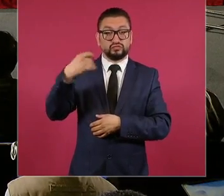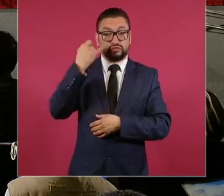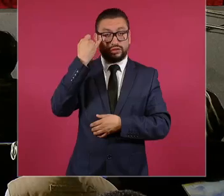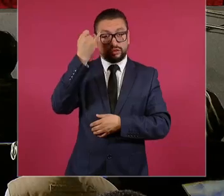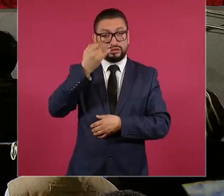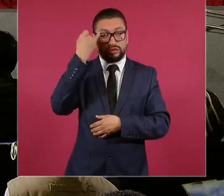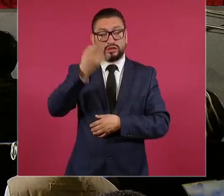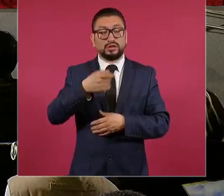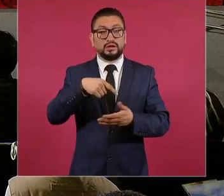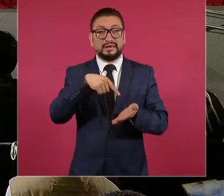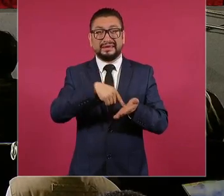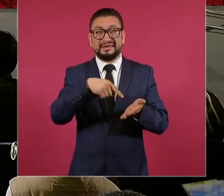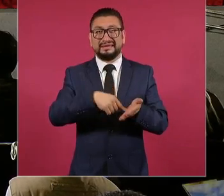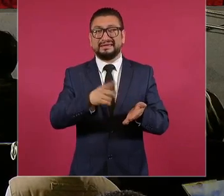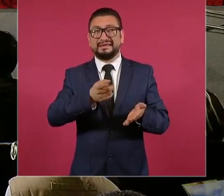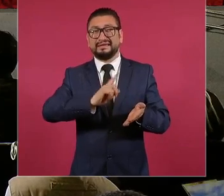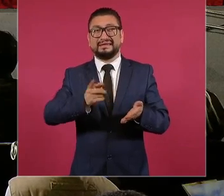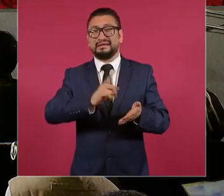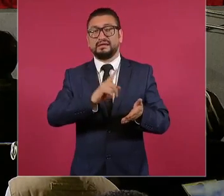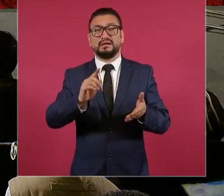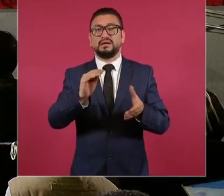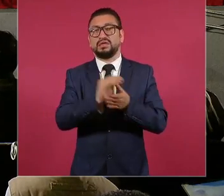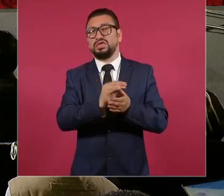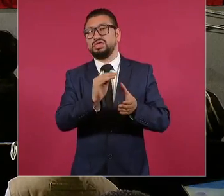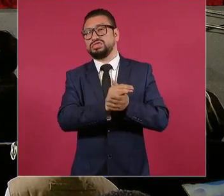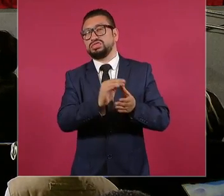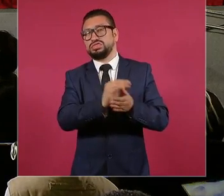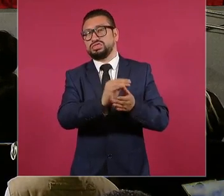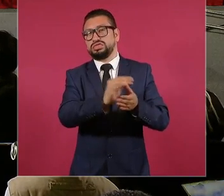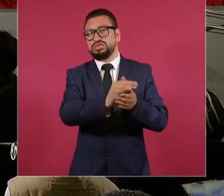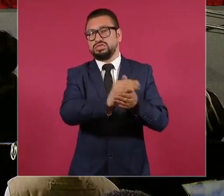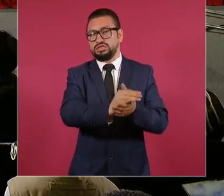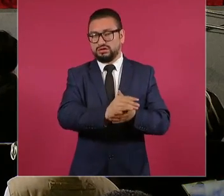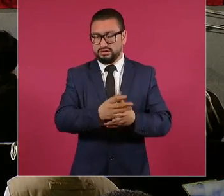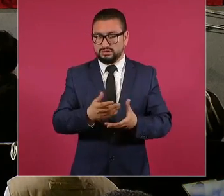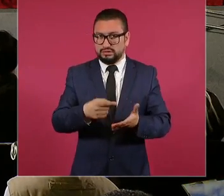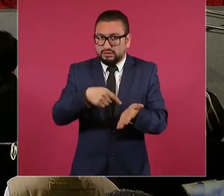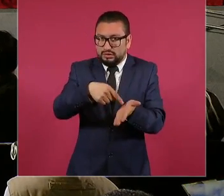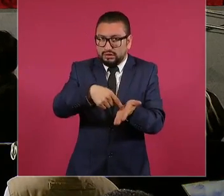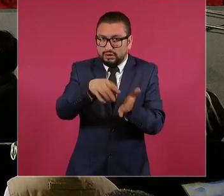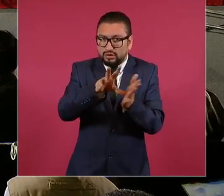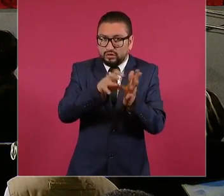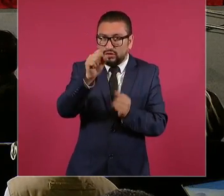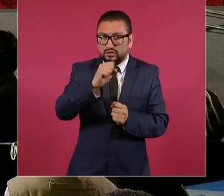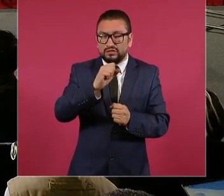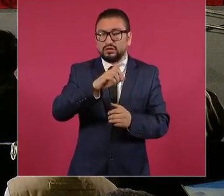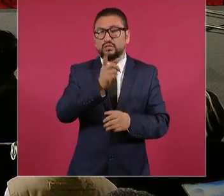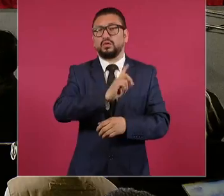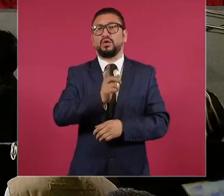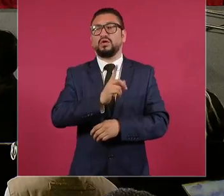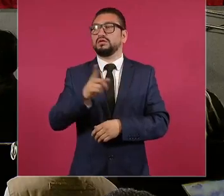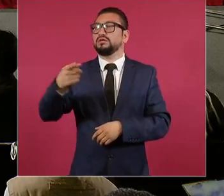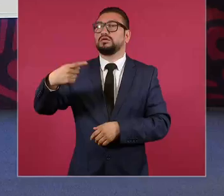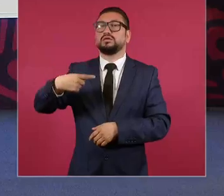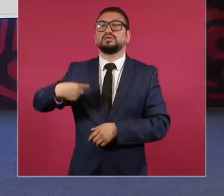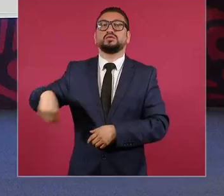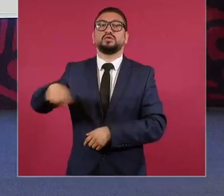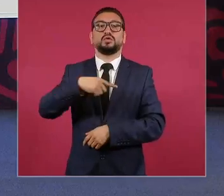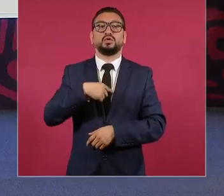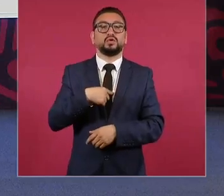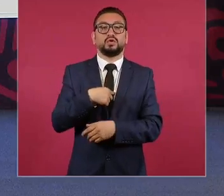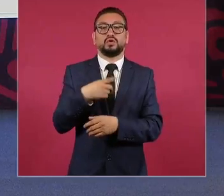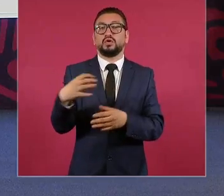resistencia a cumplir con este precepto constitucional diciendo a nosotros no